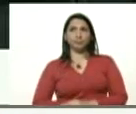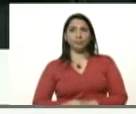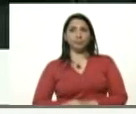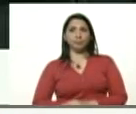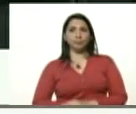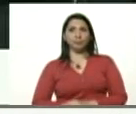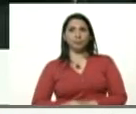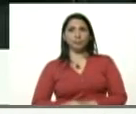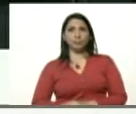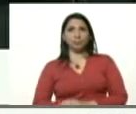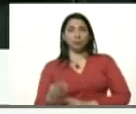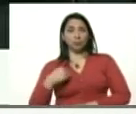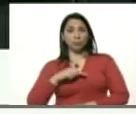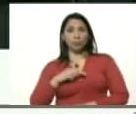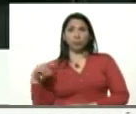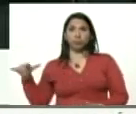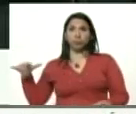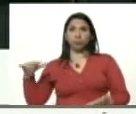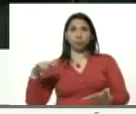Nos trajimos un vuelo de Perú,